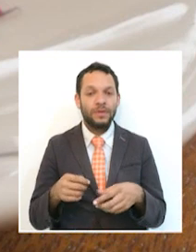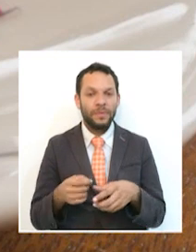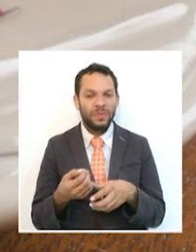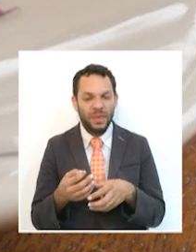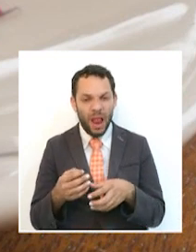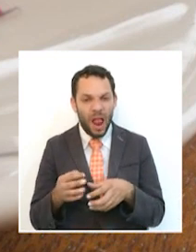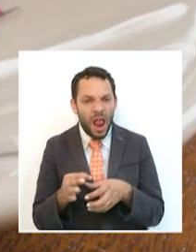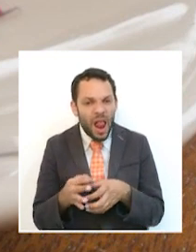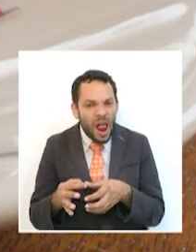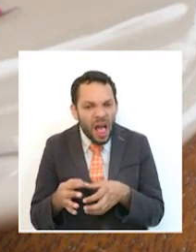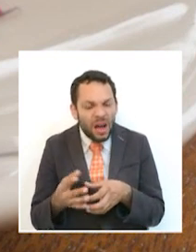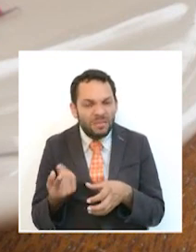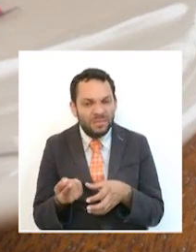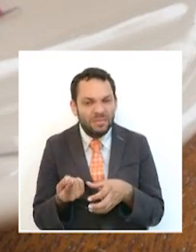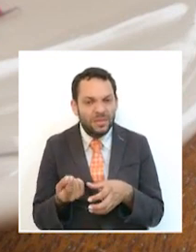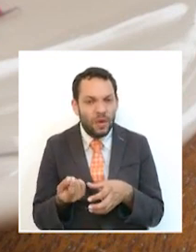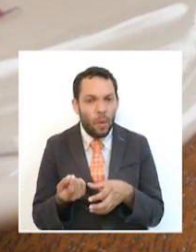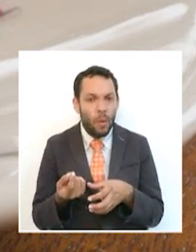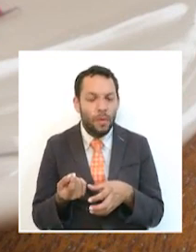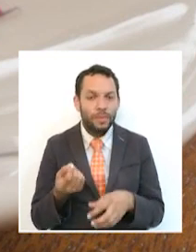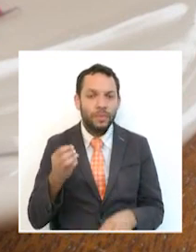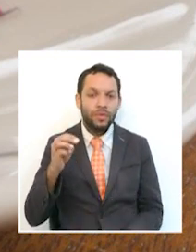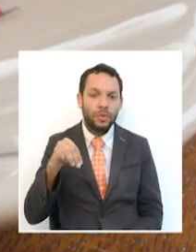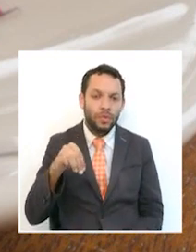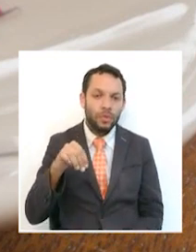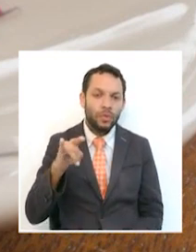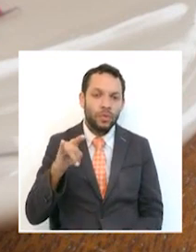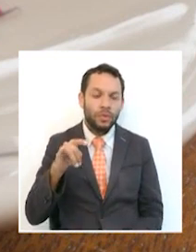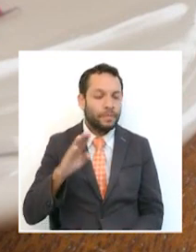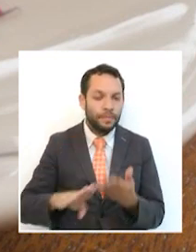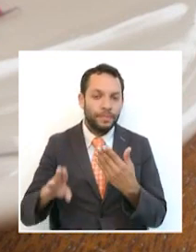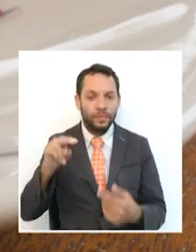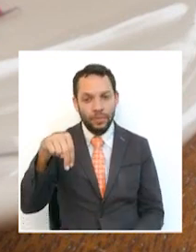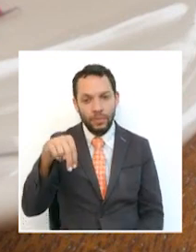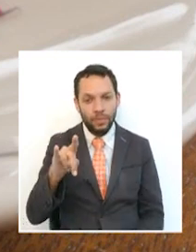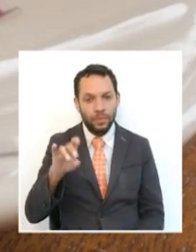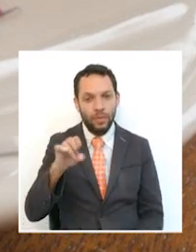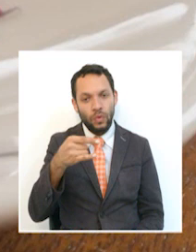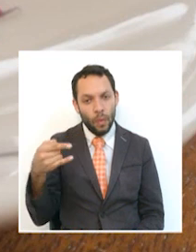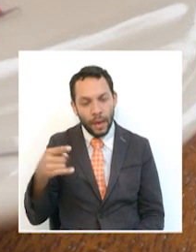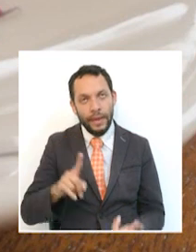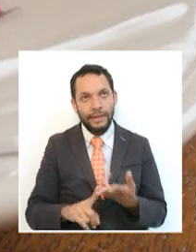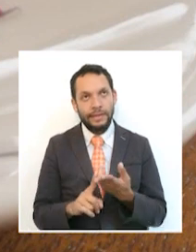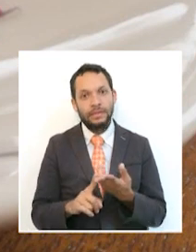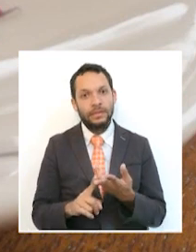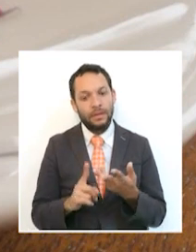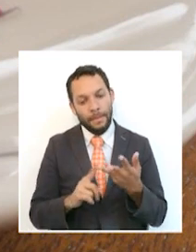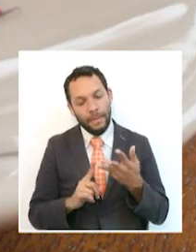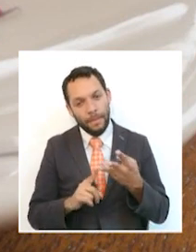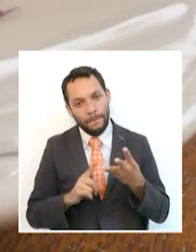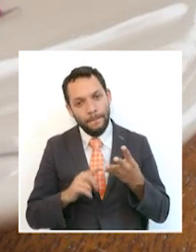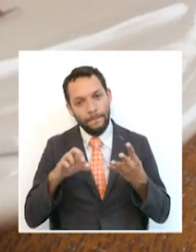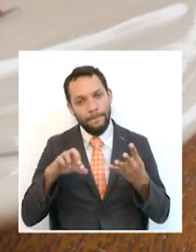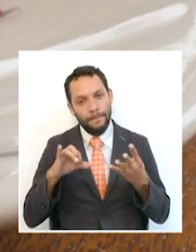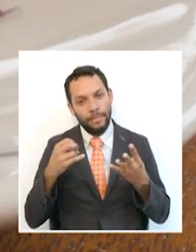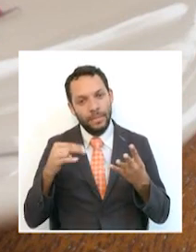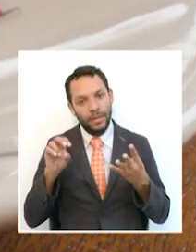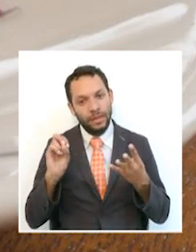combinación de él no es de pica no es de piñón si también tenemos ahí un poco de